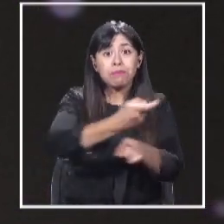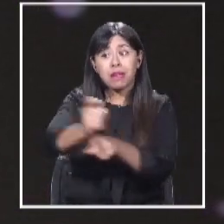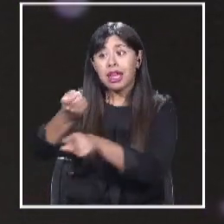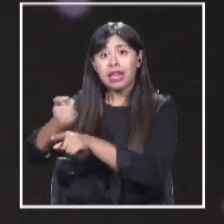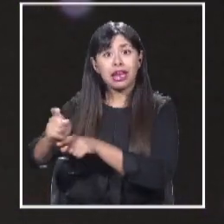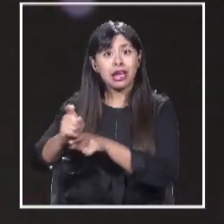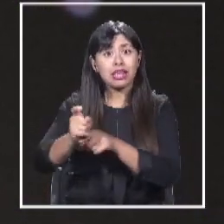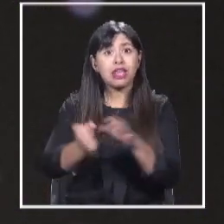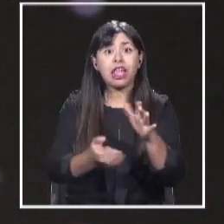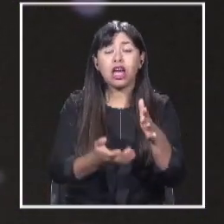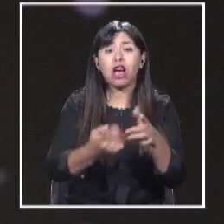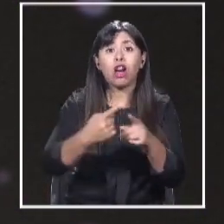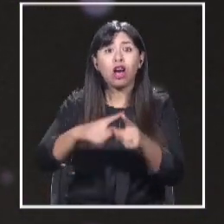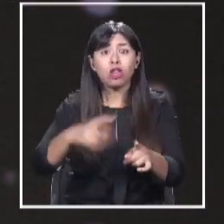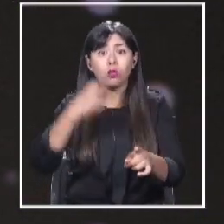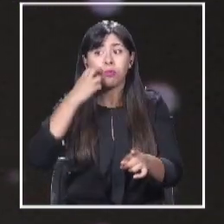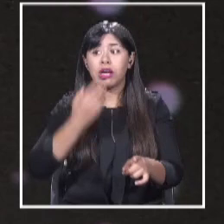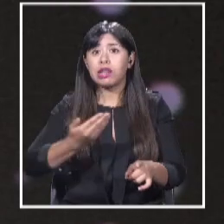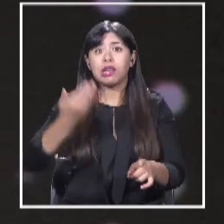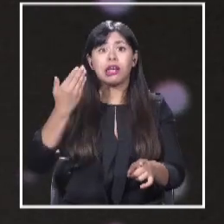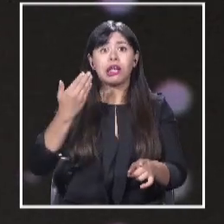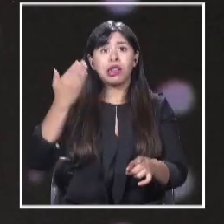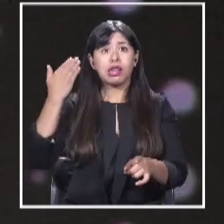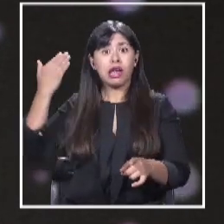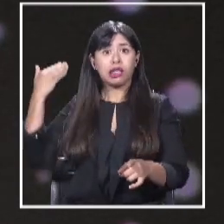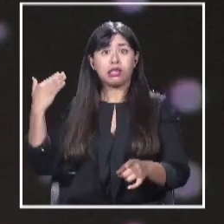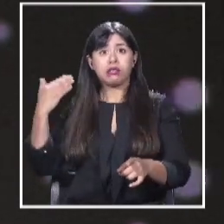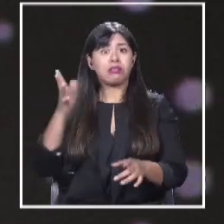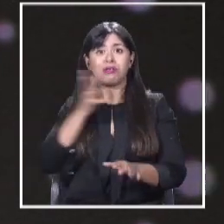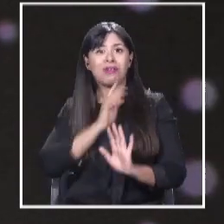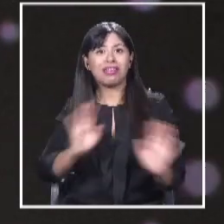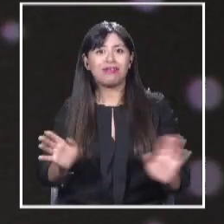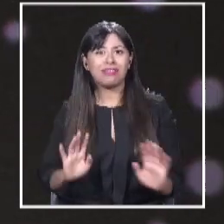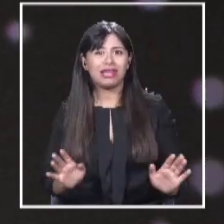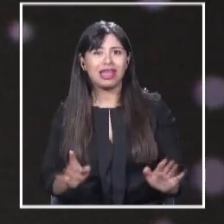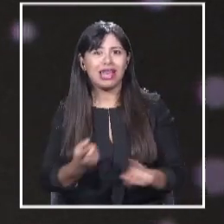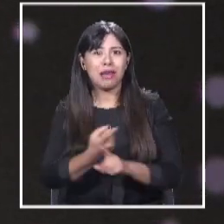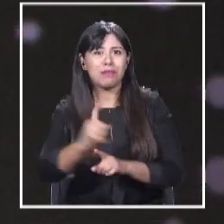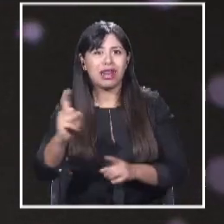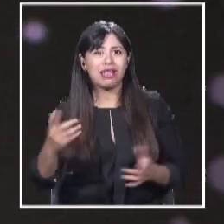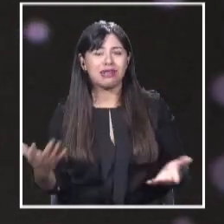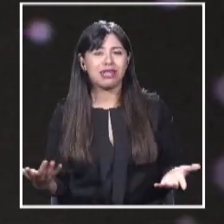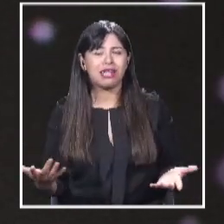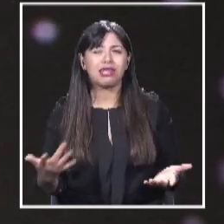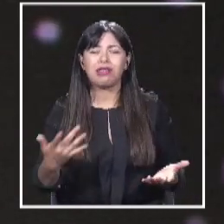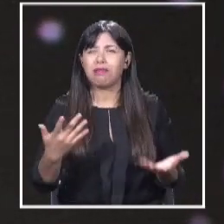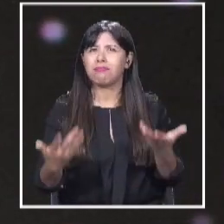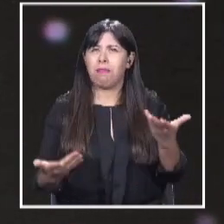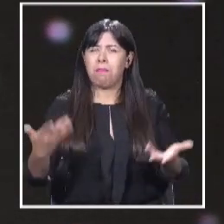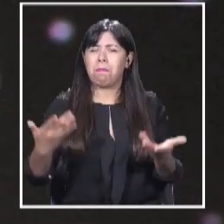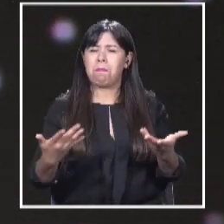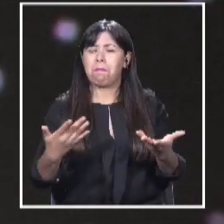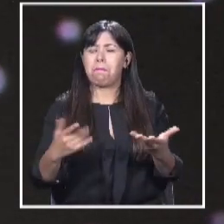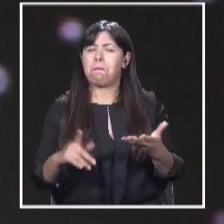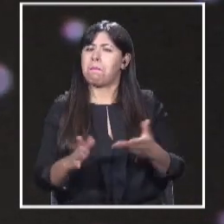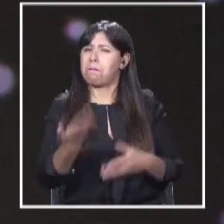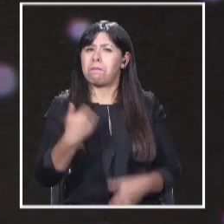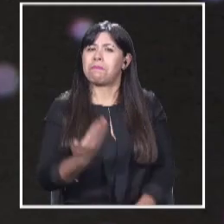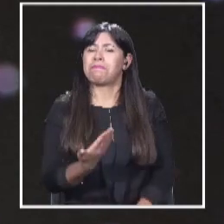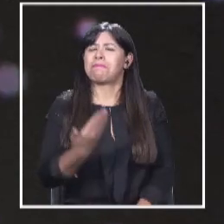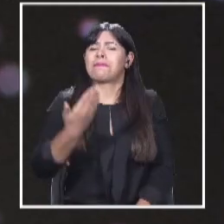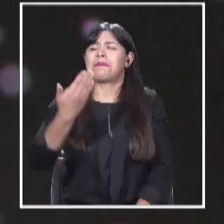otra especie humana que haya existido en el pasado. ¿Cómo puede ser esto? Pues nos vamos a la raíz, nos vamos